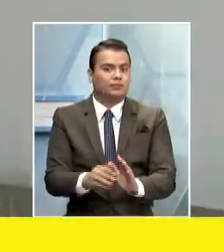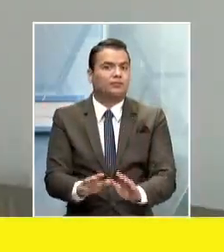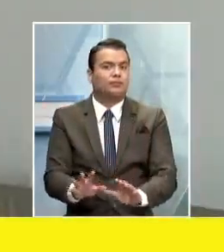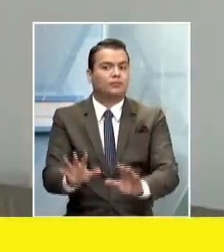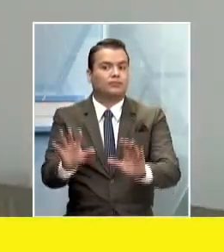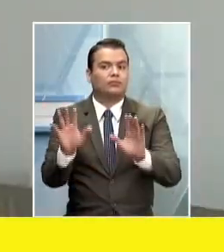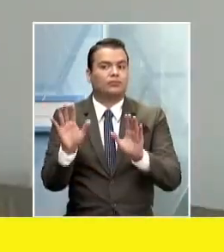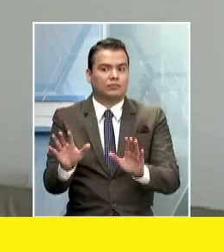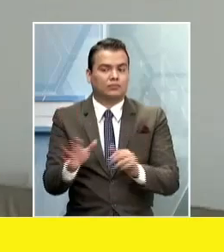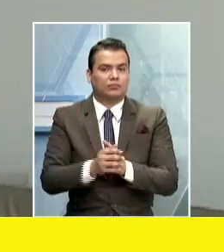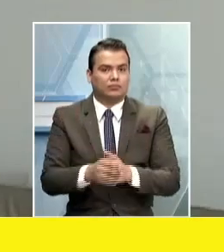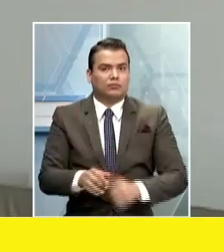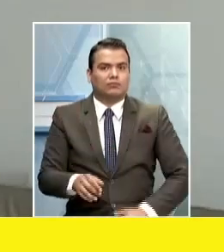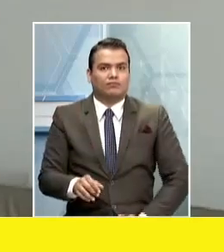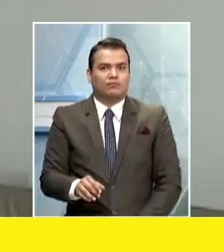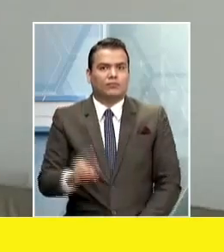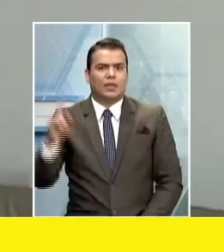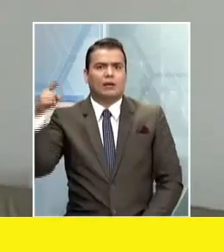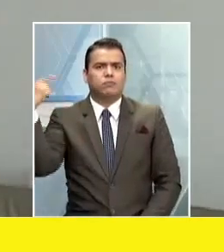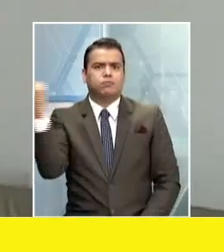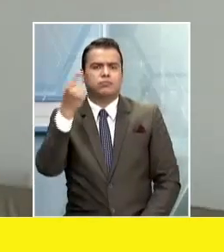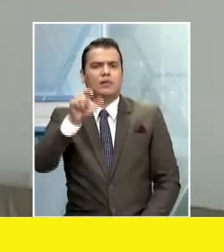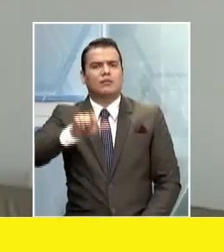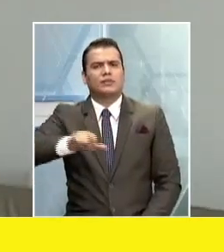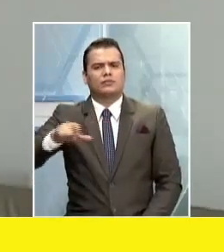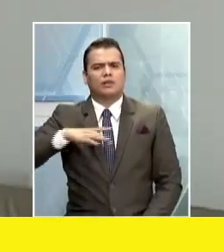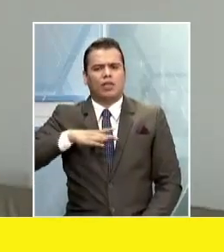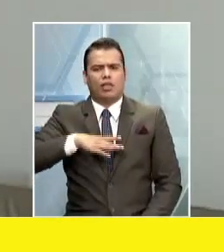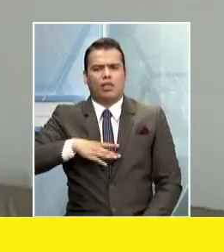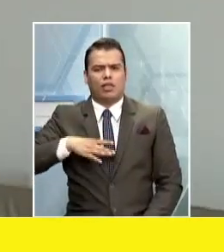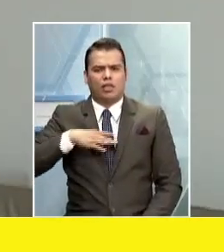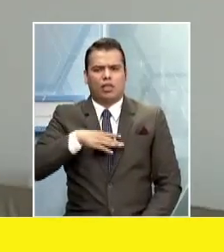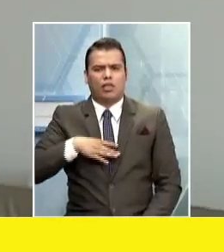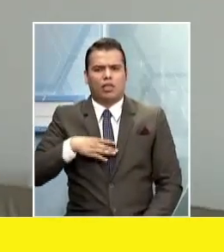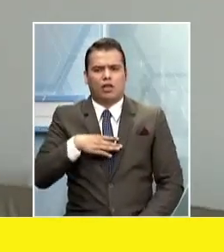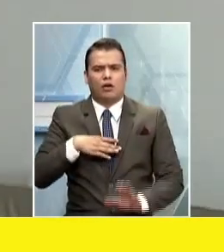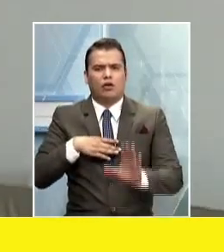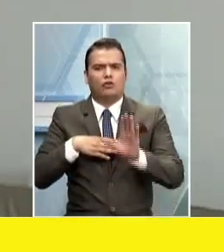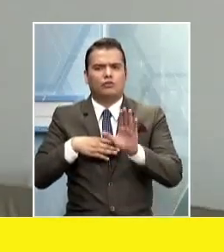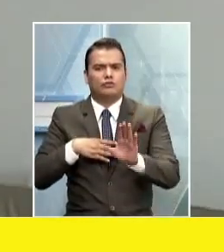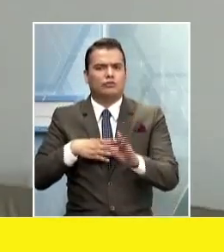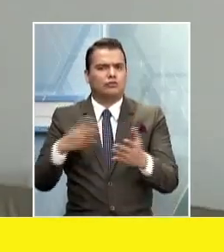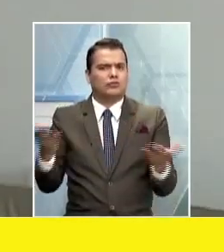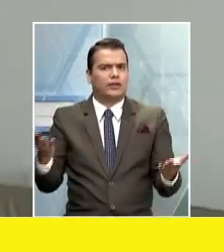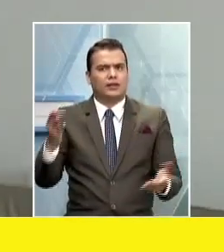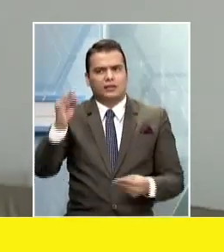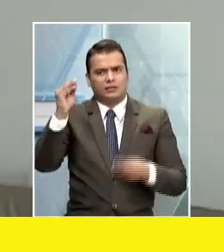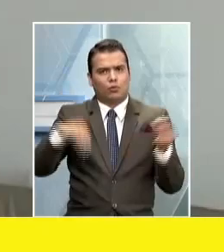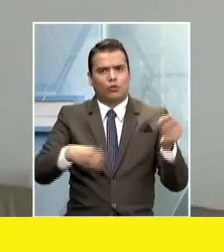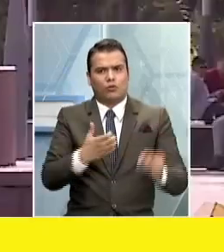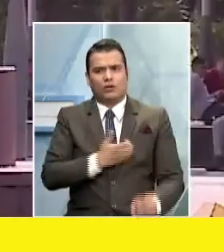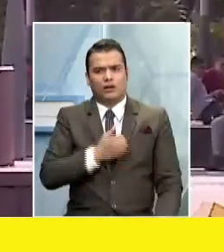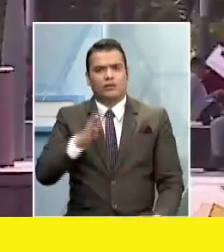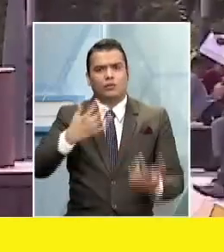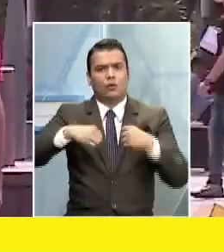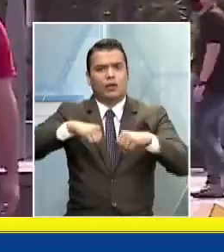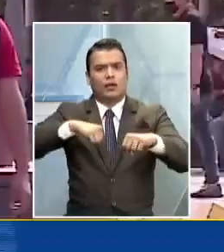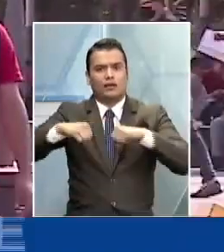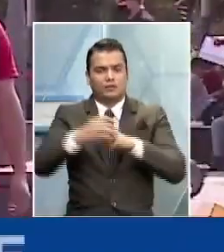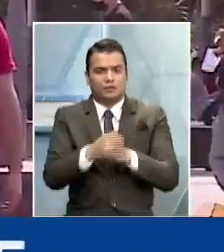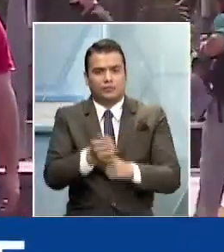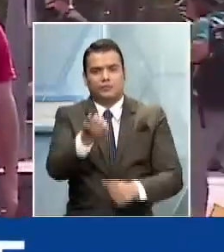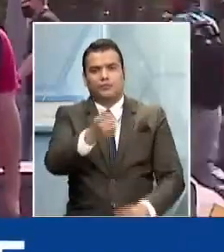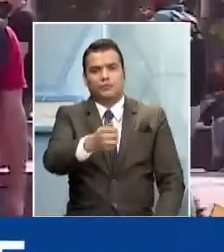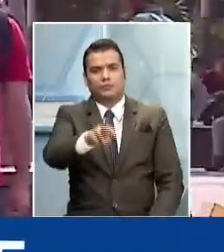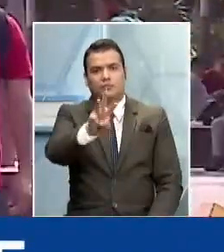es la inconformidad generalizada de todos los caleños con la actual administración municipal.